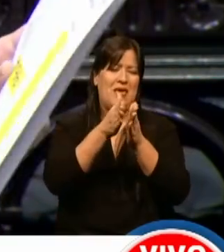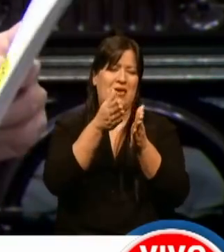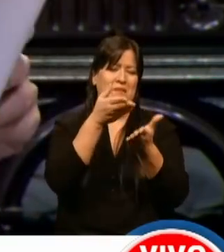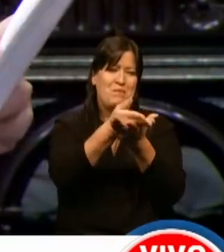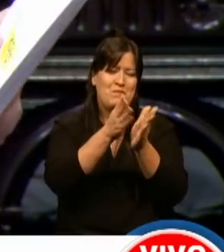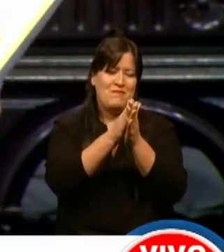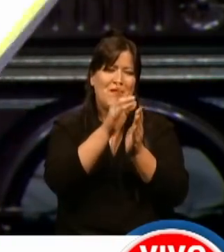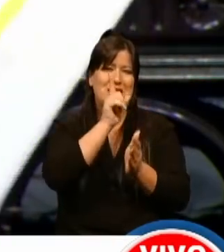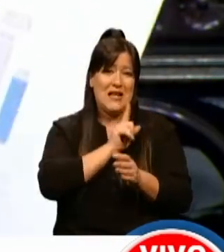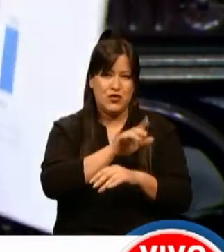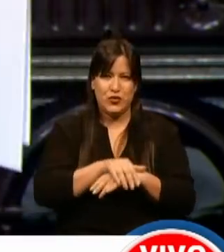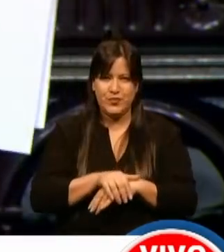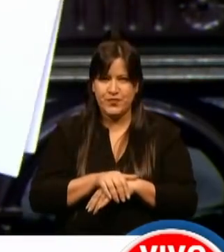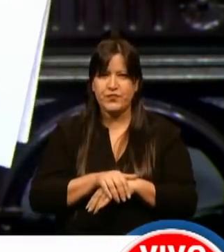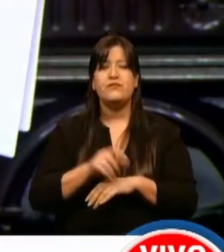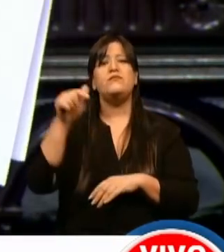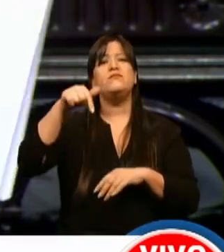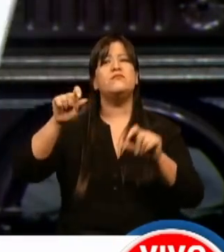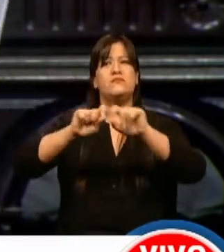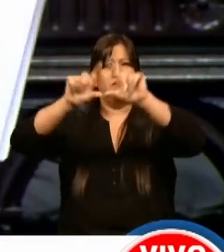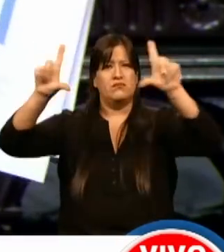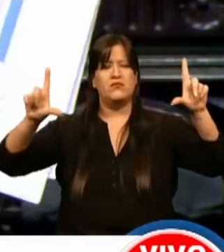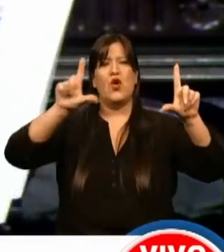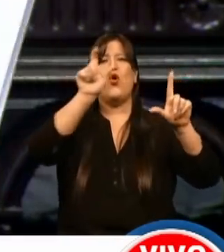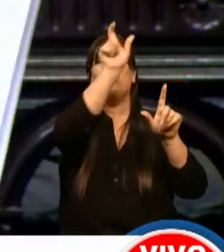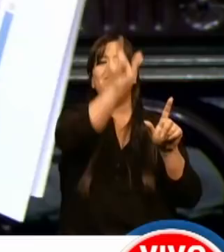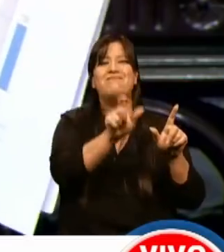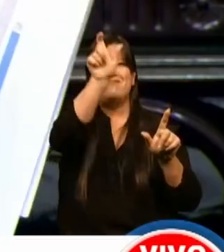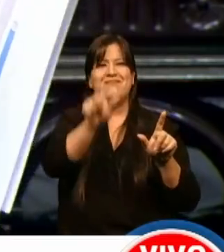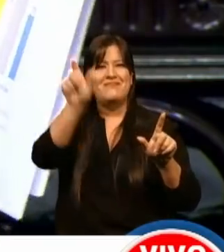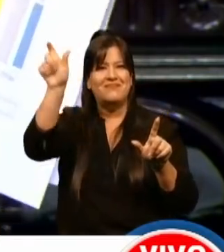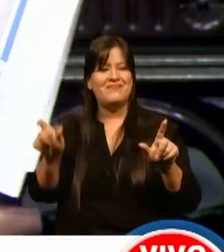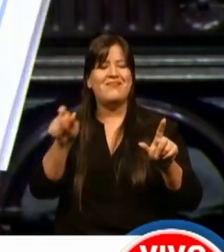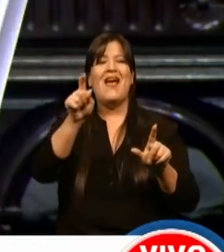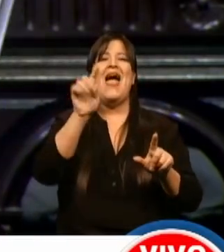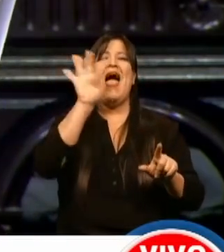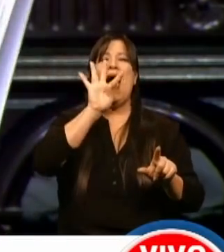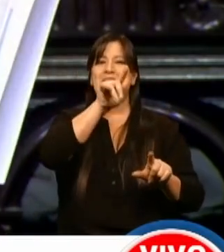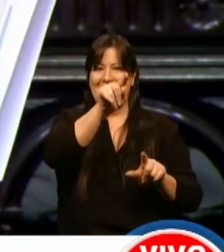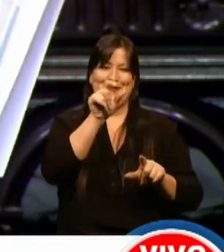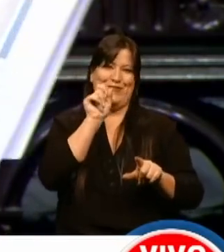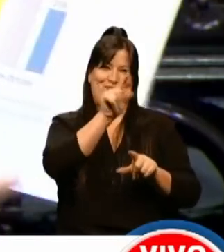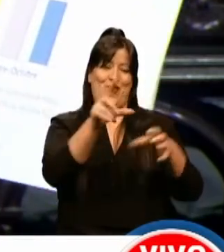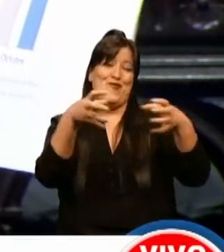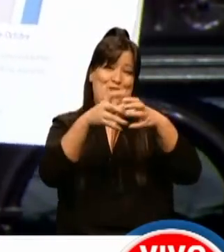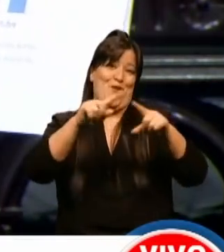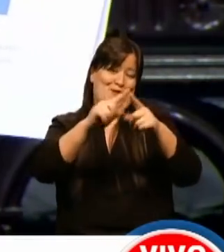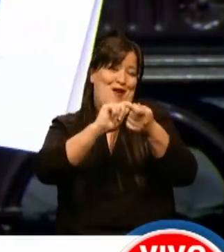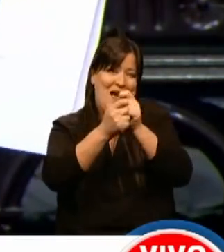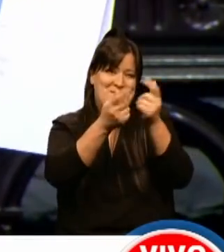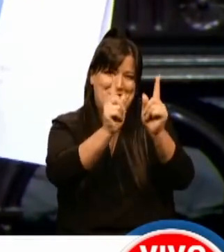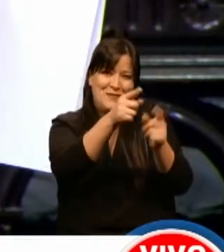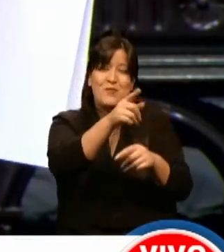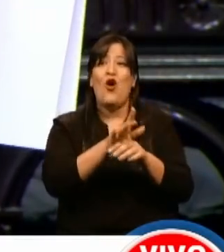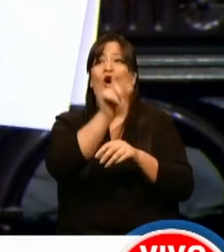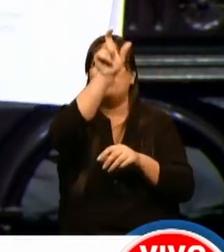para seguir comentando, bueno, aquí tienen el cuadro, obviamente el amarillo, que es el color que identifica a la fuerza política. Esto sería y